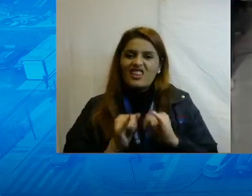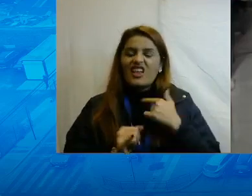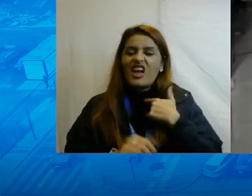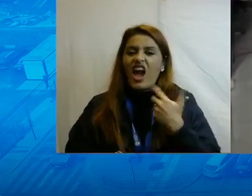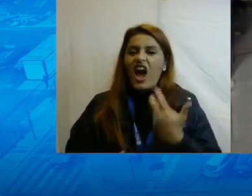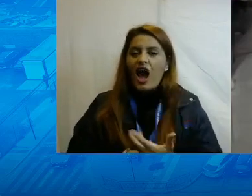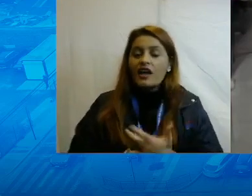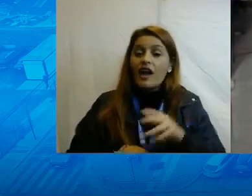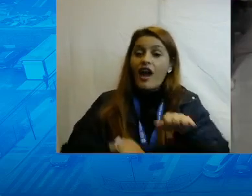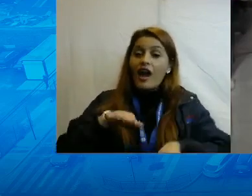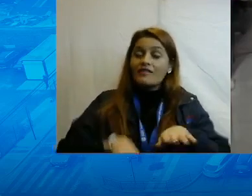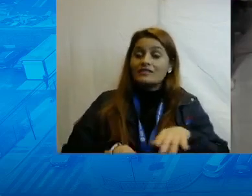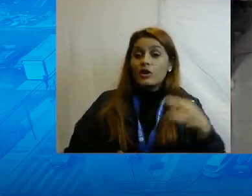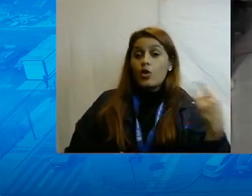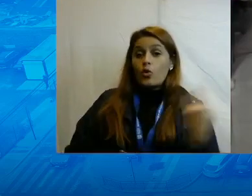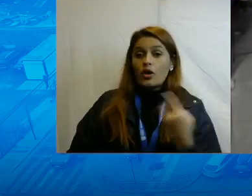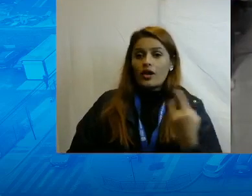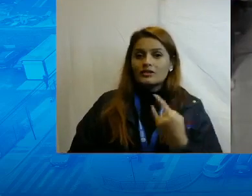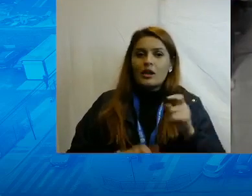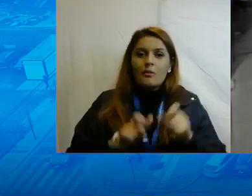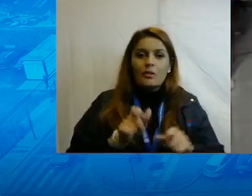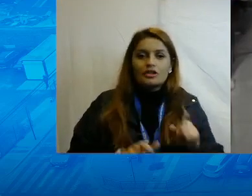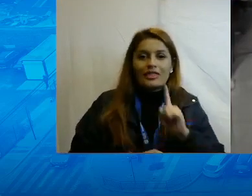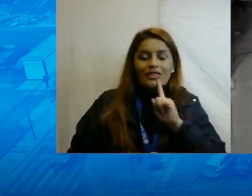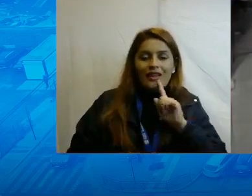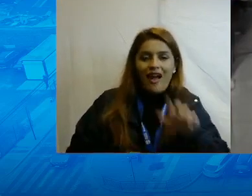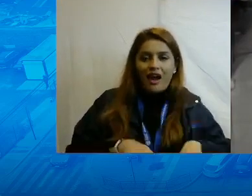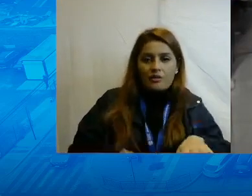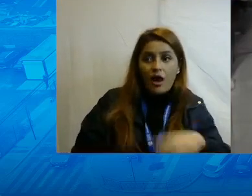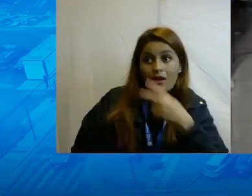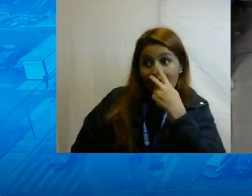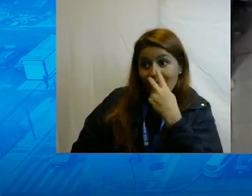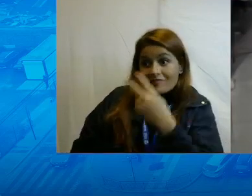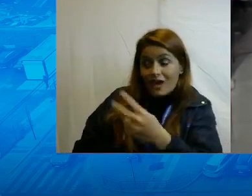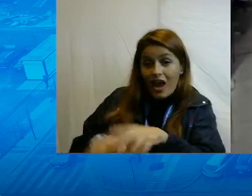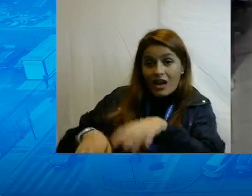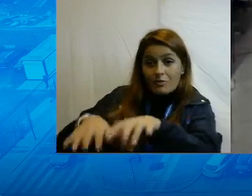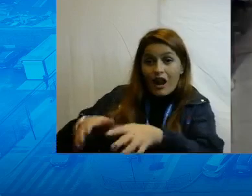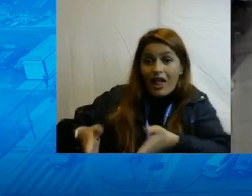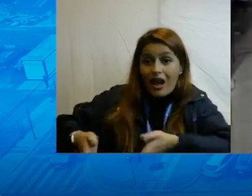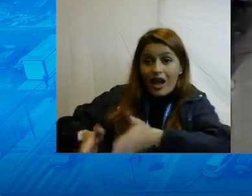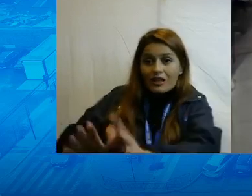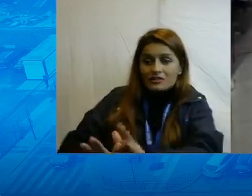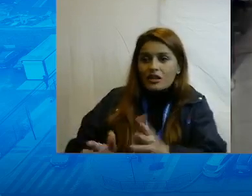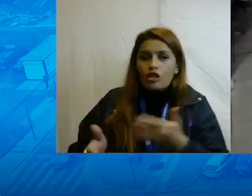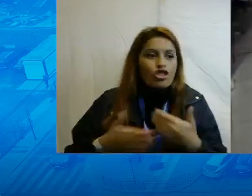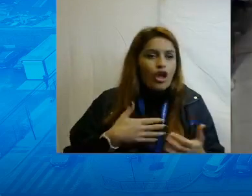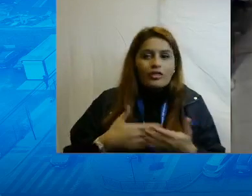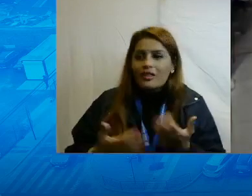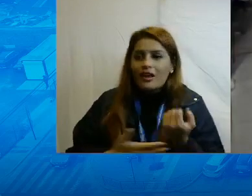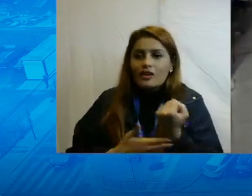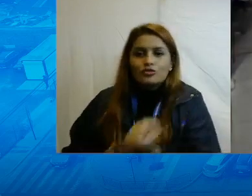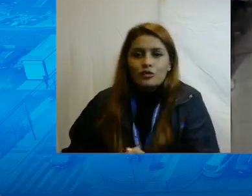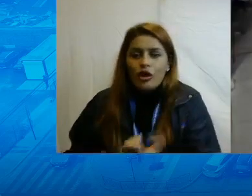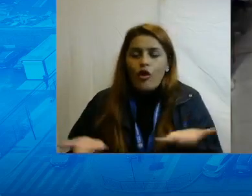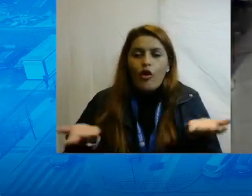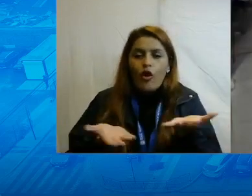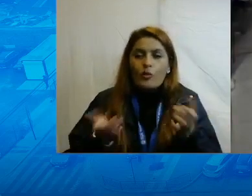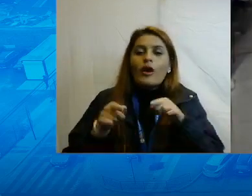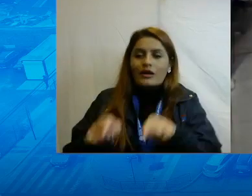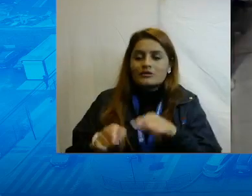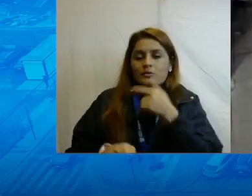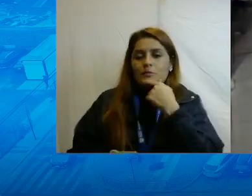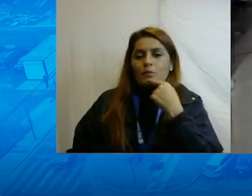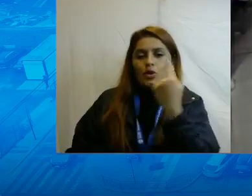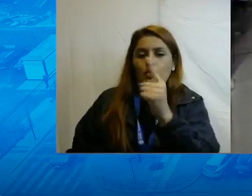de emergencia que la gente que tiene algún animalito o ve algún animalito en la calle a veces no tienen cómo solucionarlo. Eso quisiera